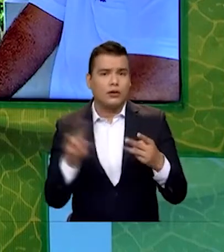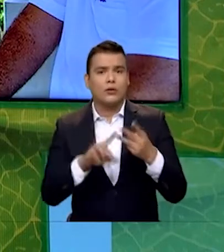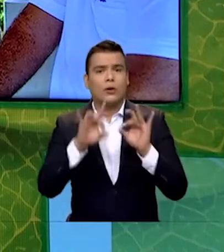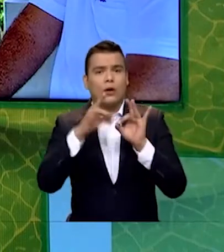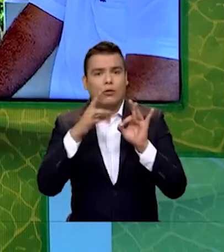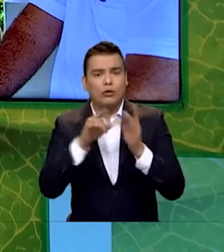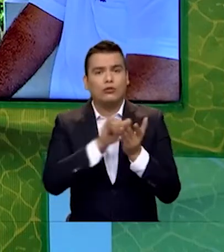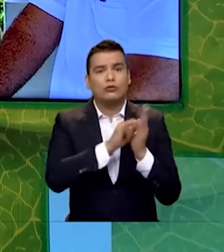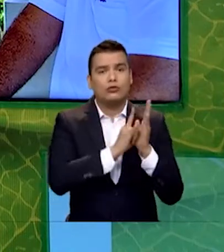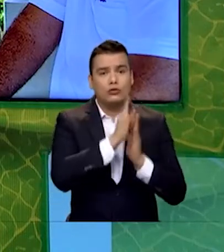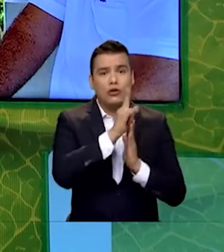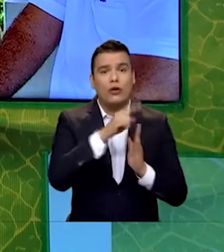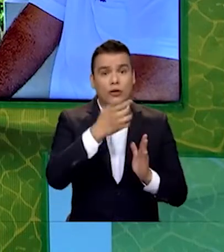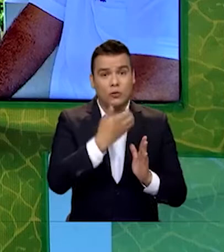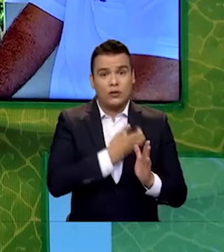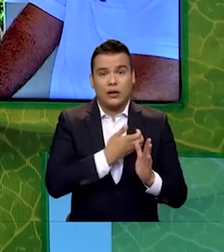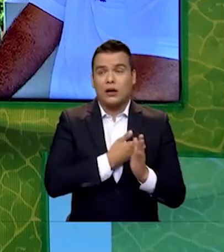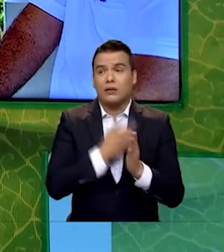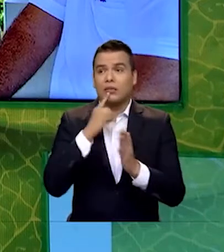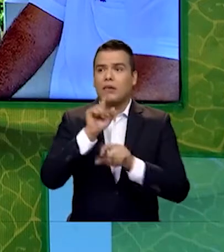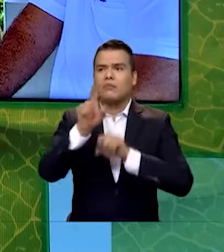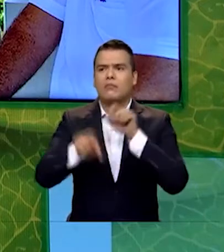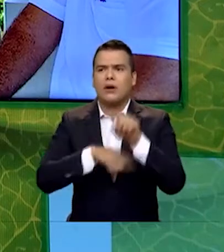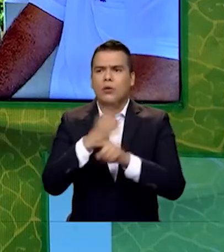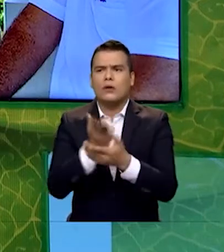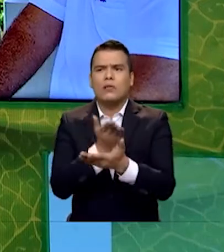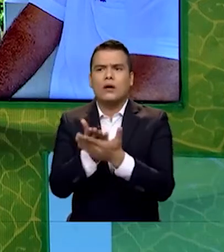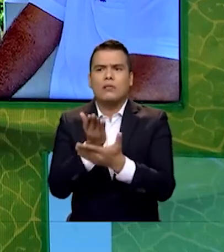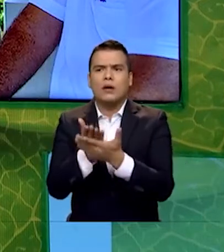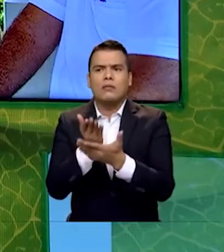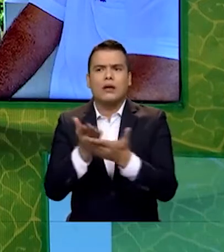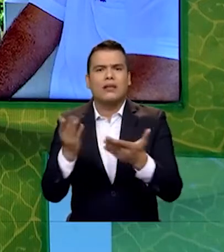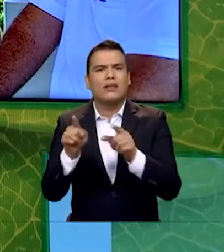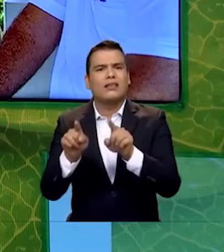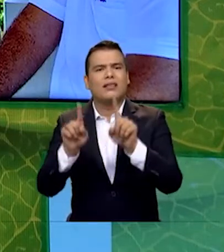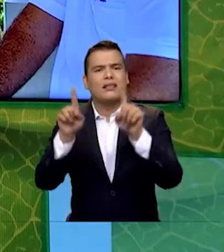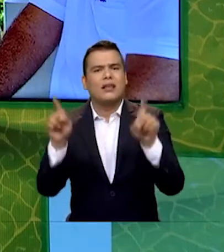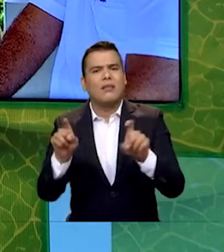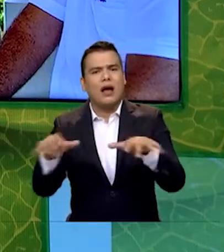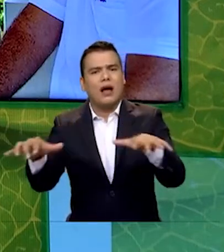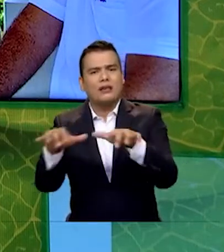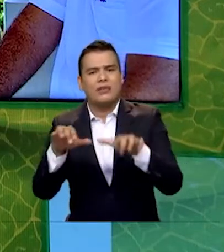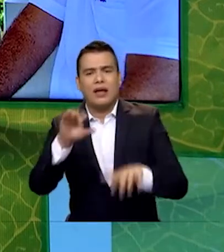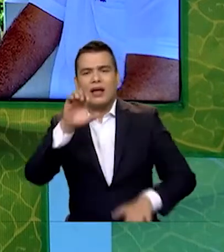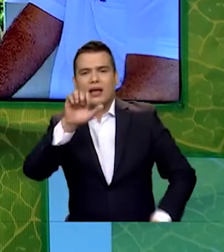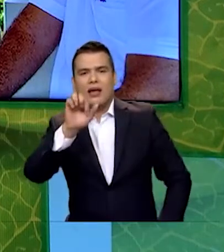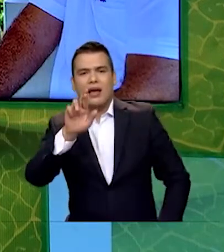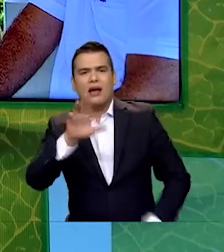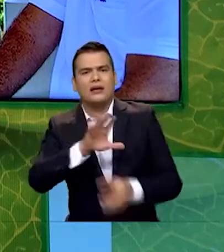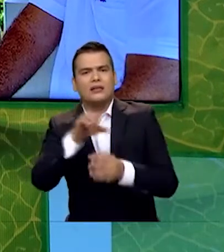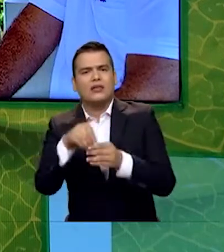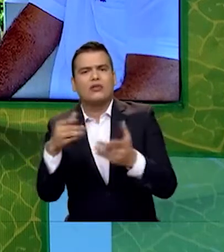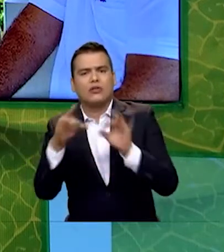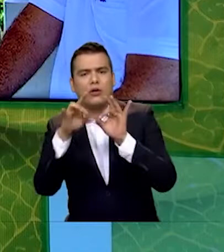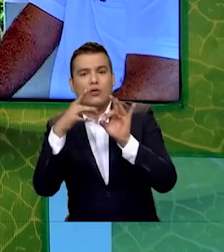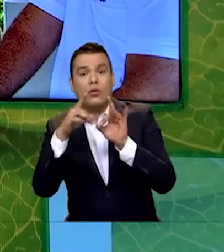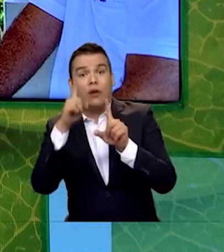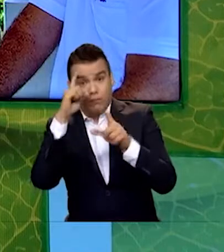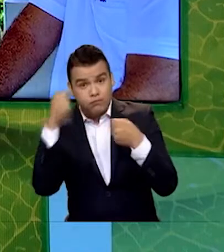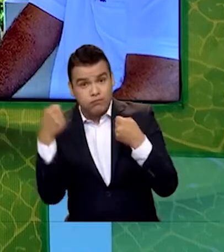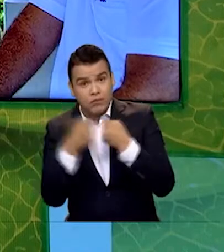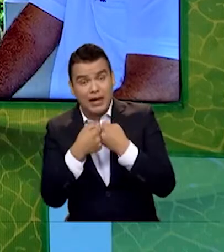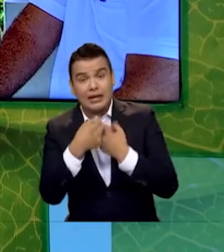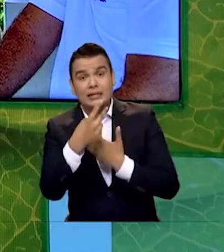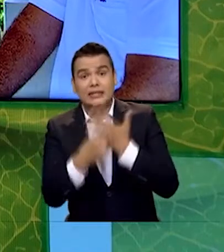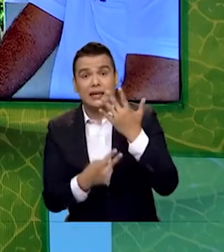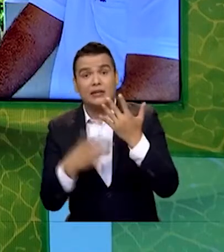CBC durante el segundo Encuentro Ambiental Regional EAR. En el evento llevado a cabo en el municipio de La Unión, se firmaron 7 convenios